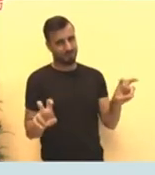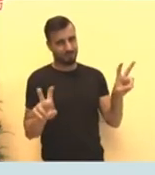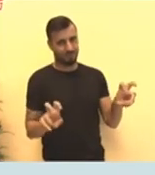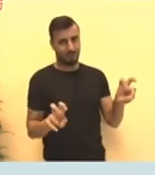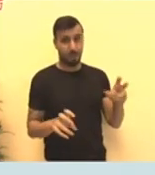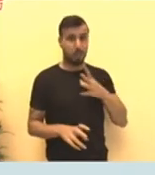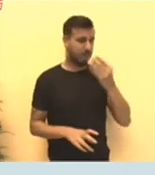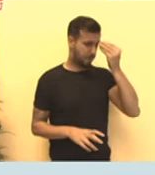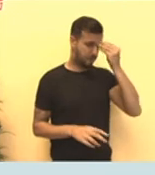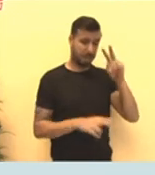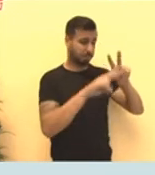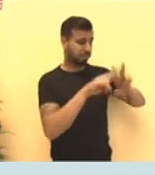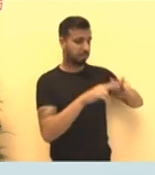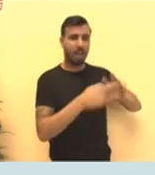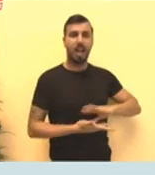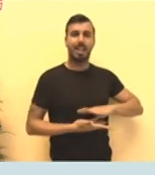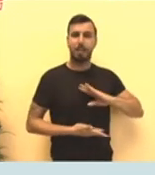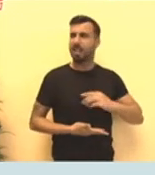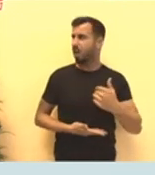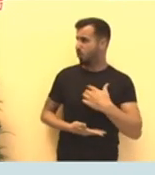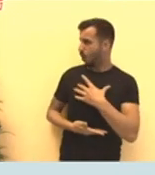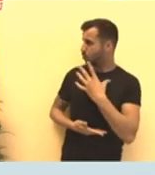dices tú que tienes o no tienes, sino que te lo dicen otros.